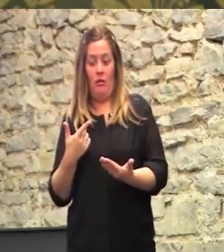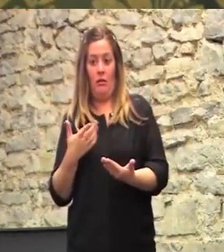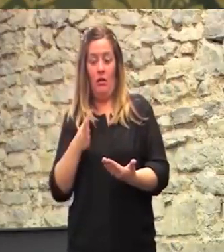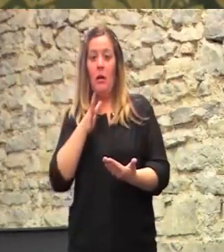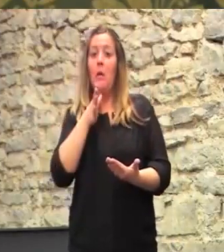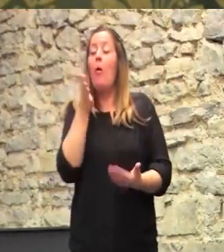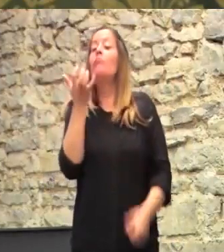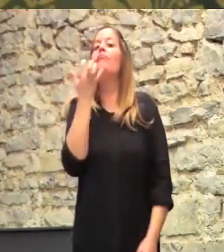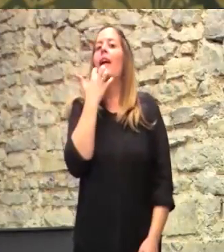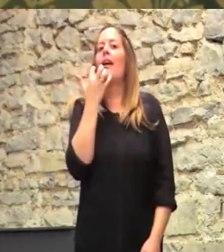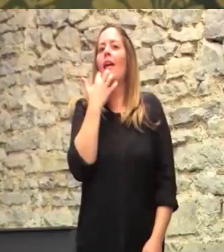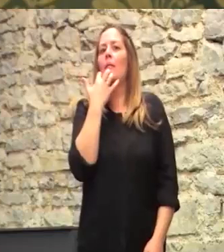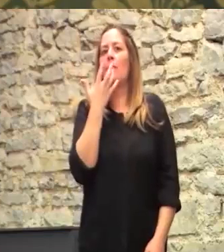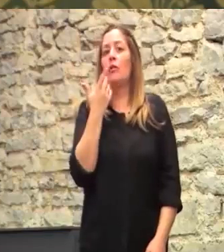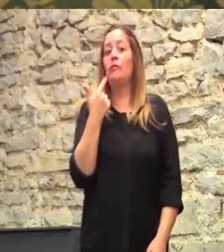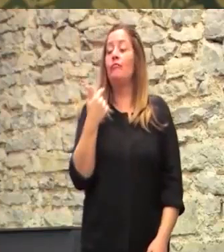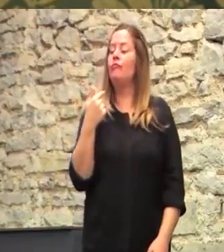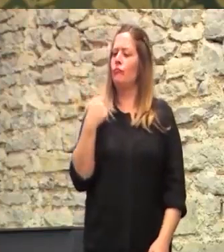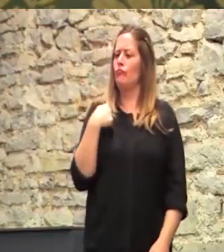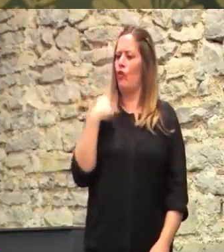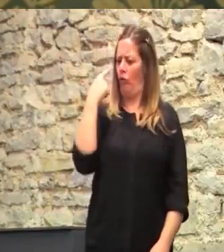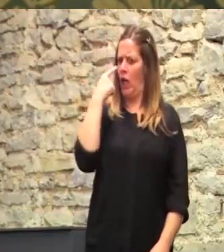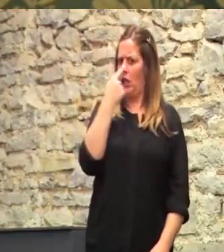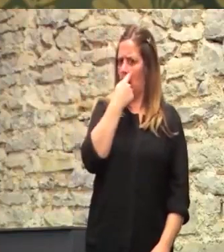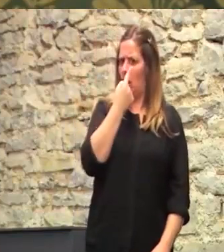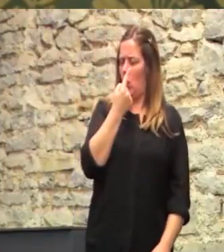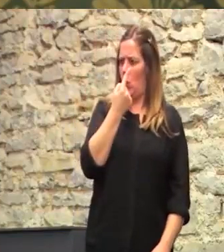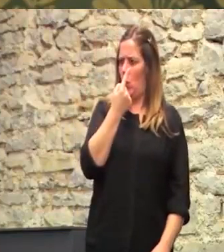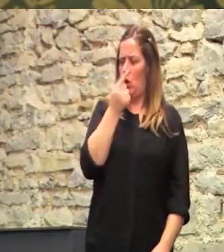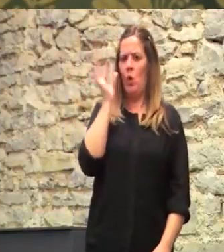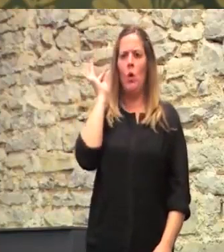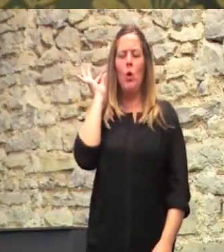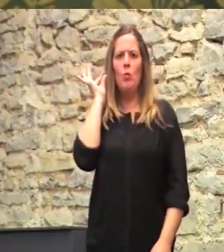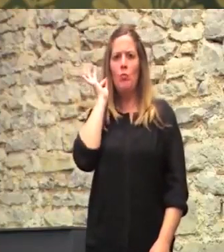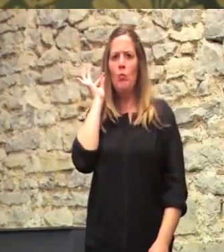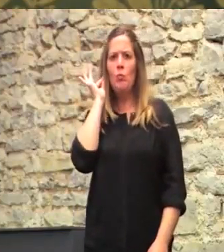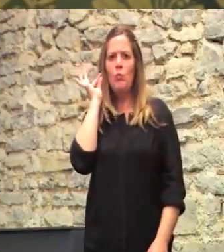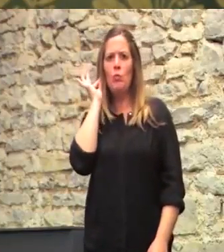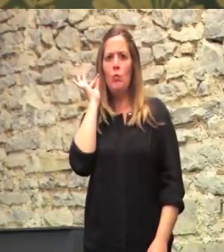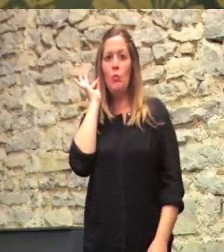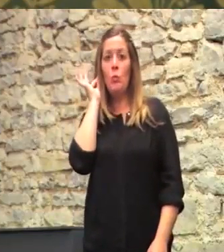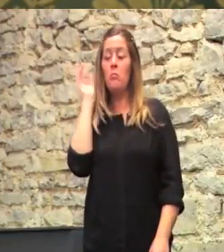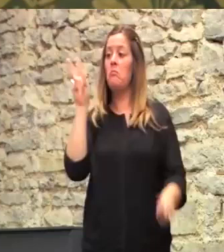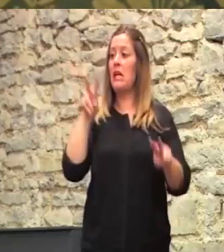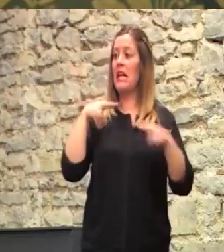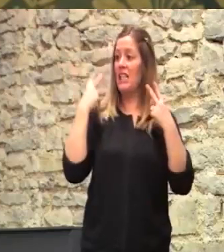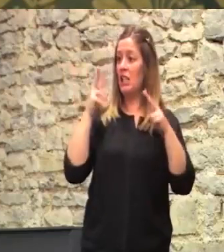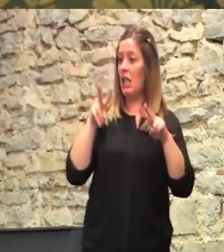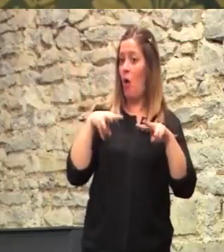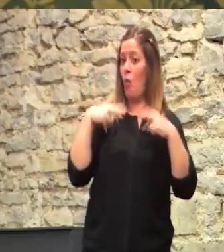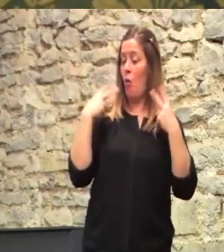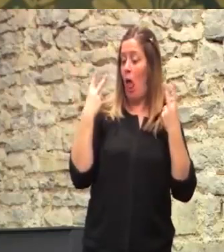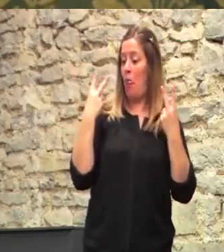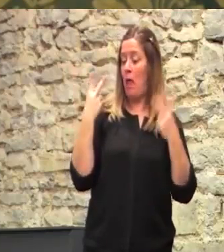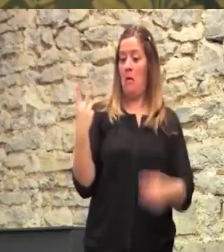por ejemplo yo he visto mujeres en un restaurante yendo